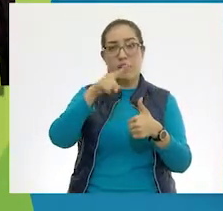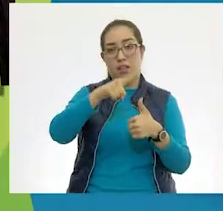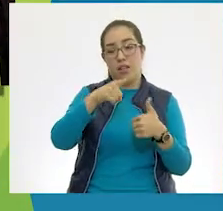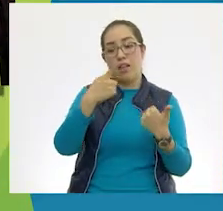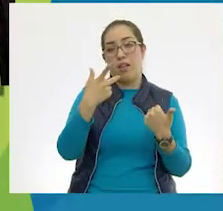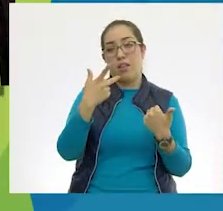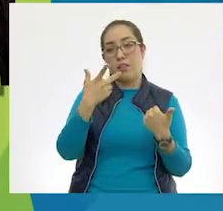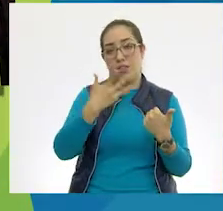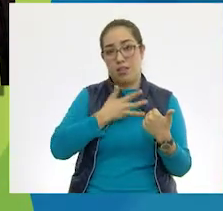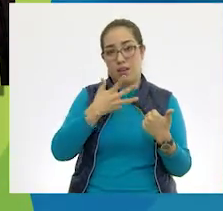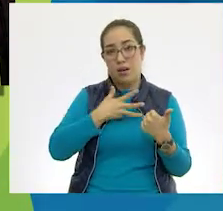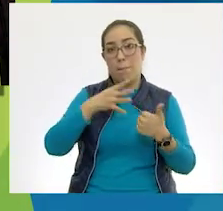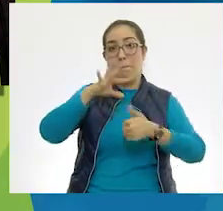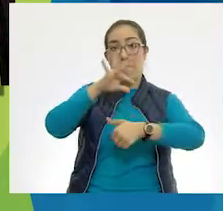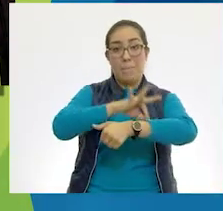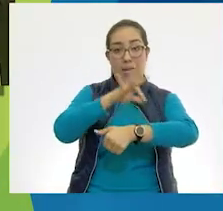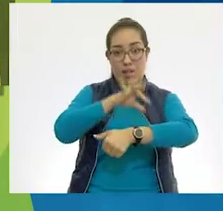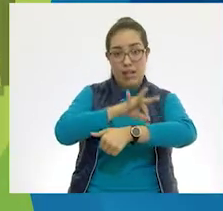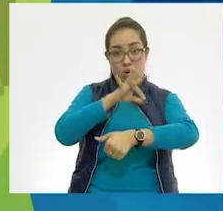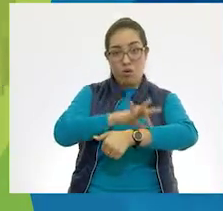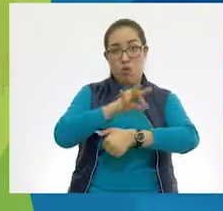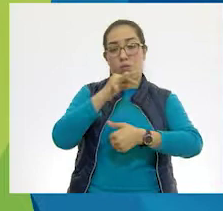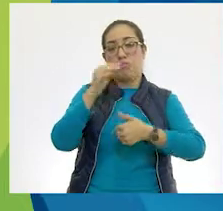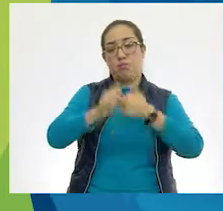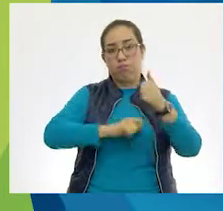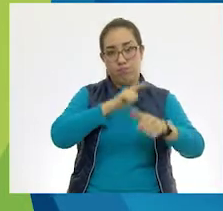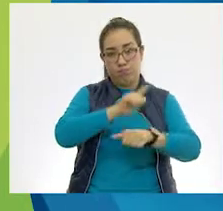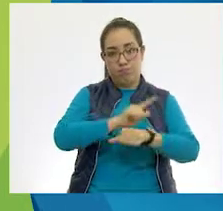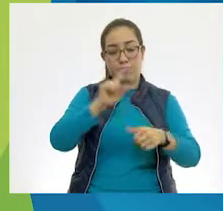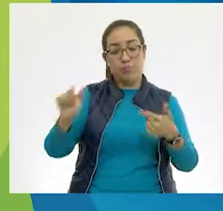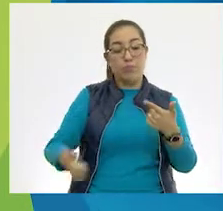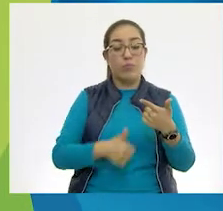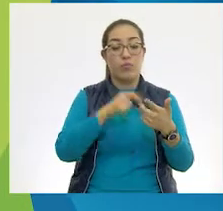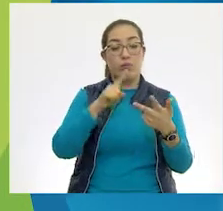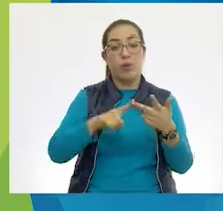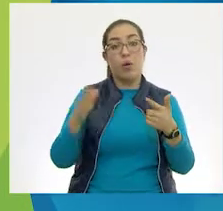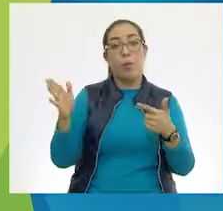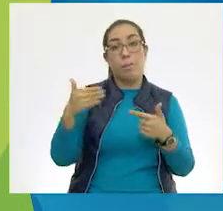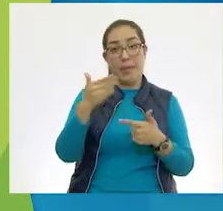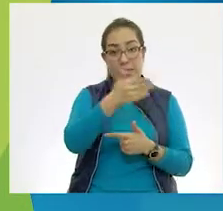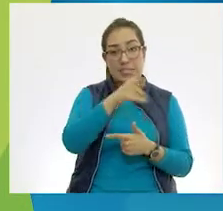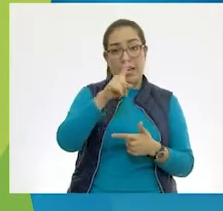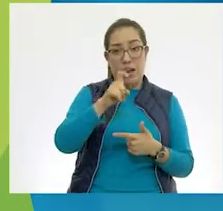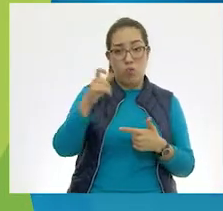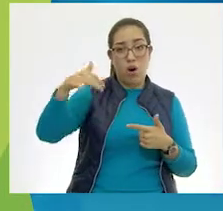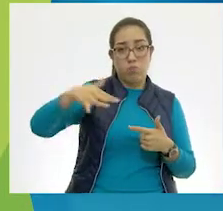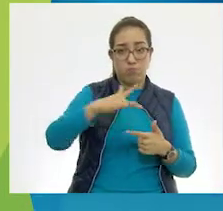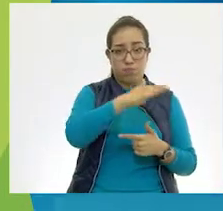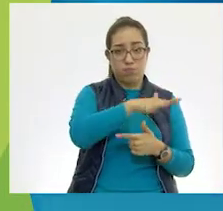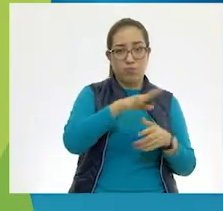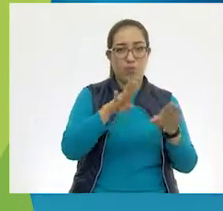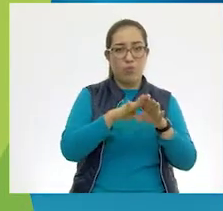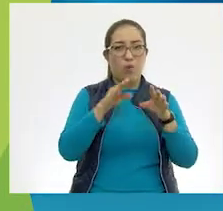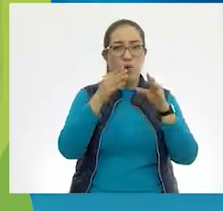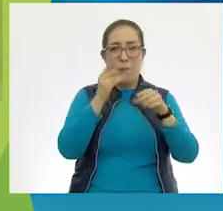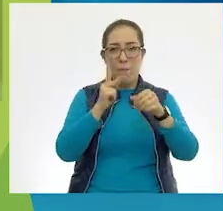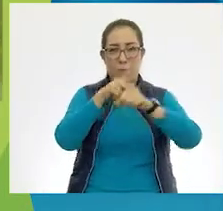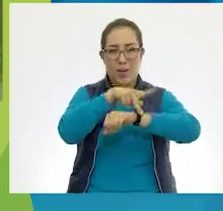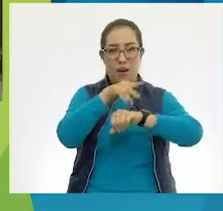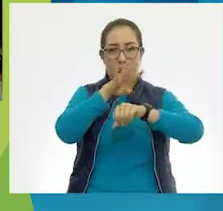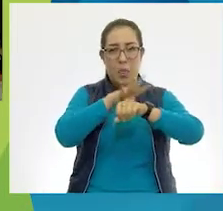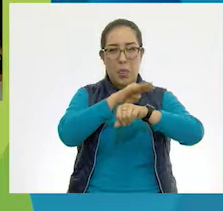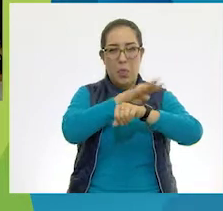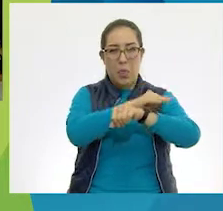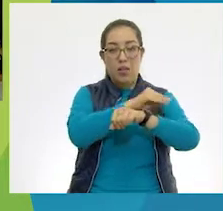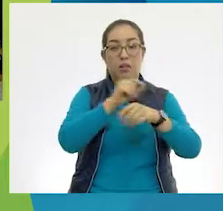mamíferos con pelo y glándulas mamarias. Después los peces acuáticos con escamas. Las aves